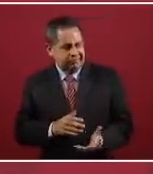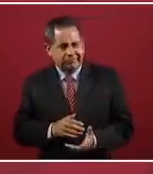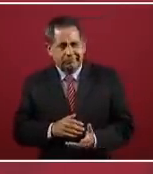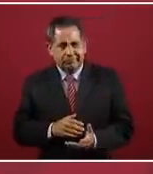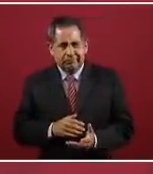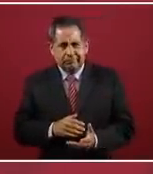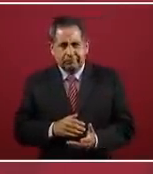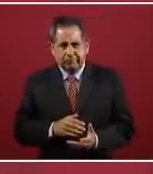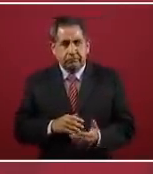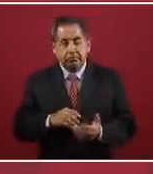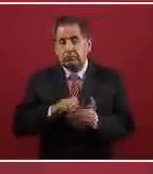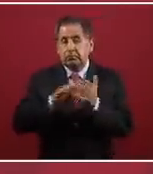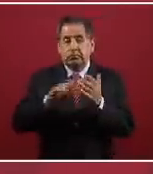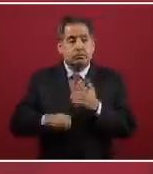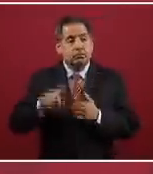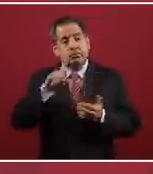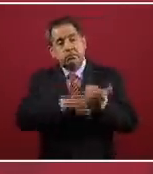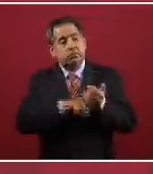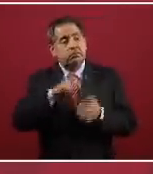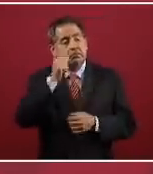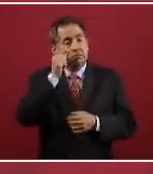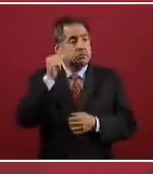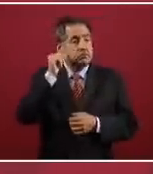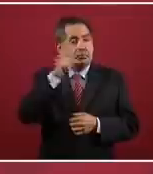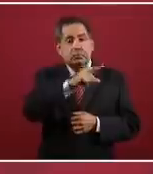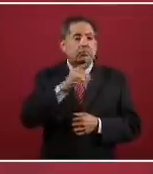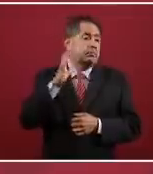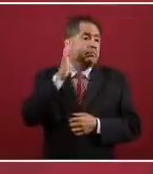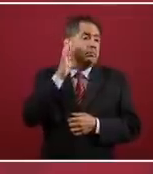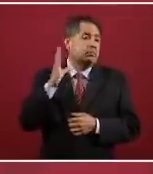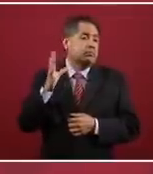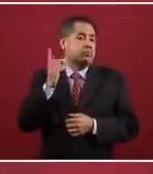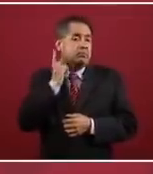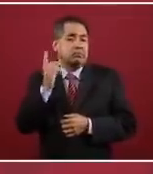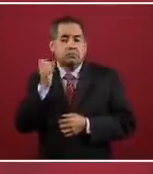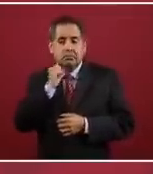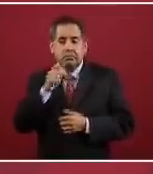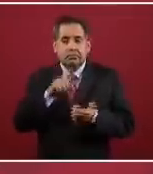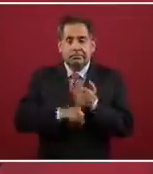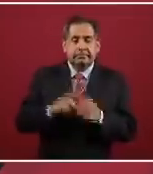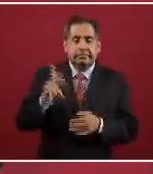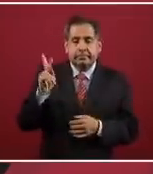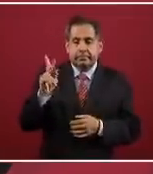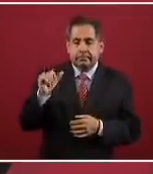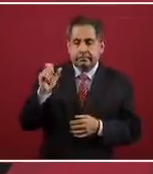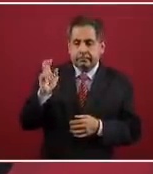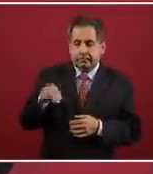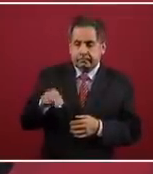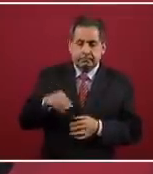allá en la Cámara, ayer en el Senado, el PAN vota